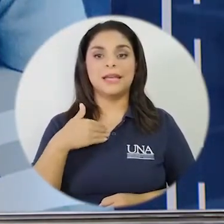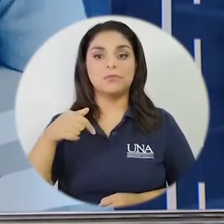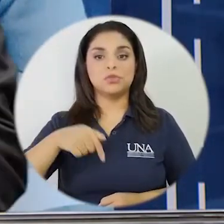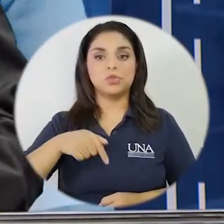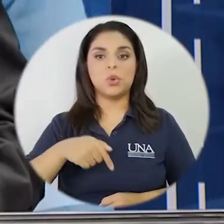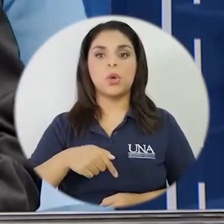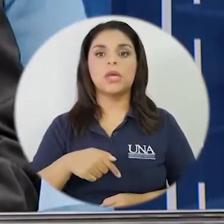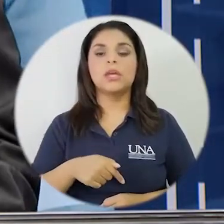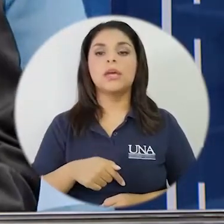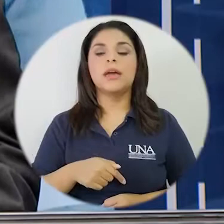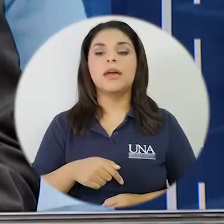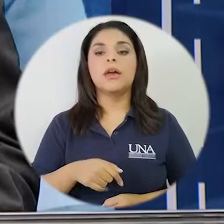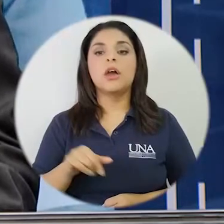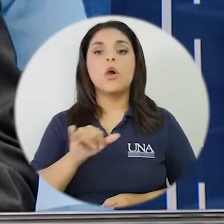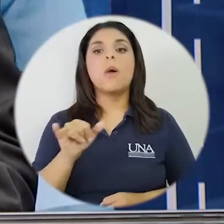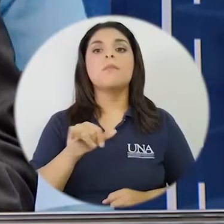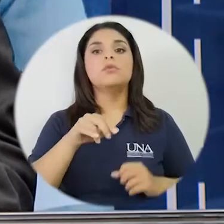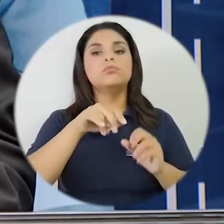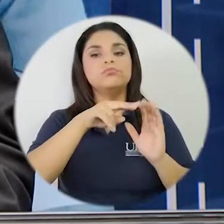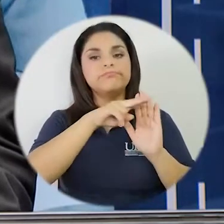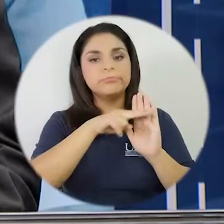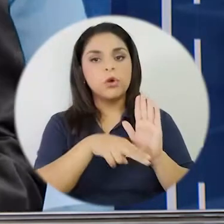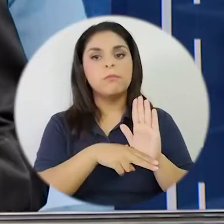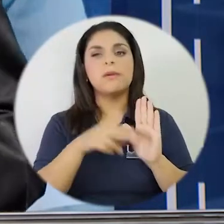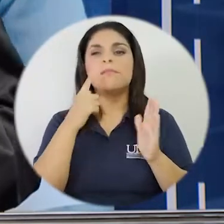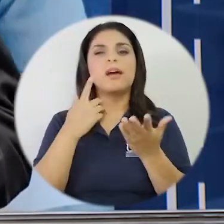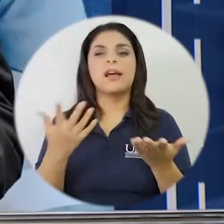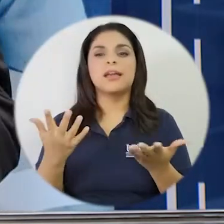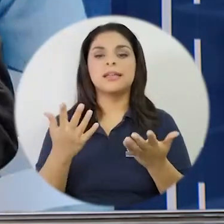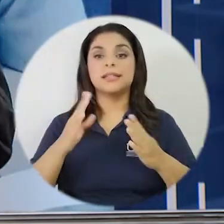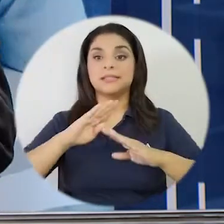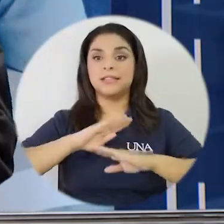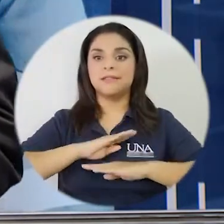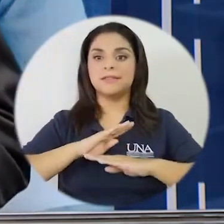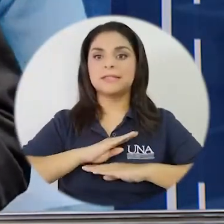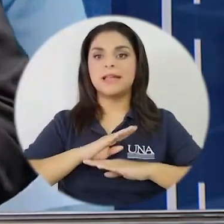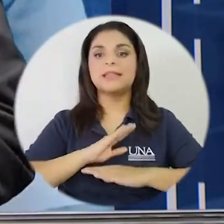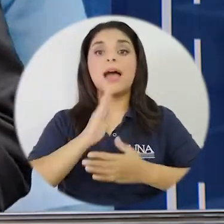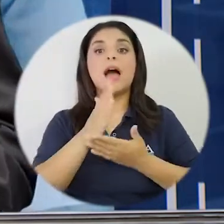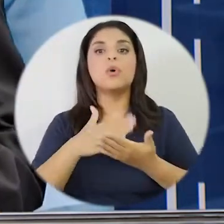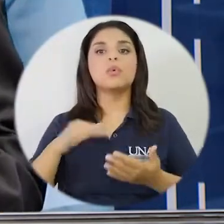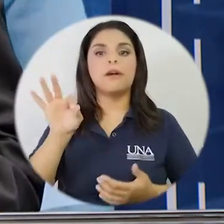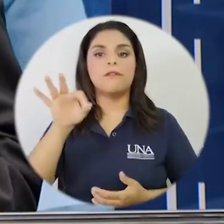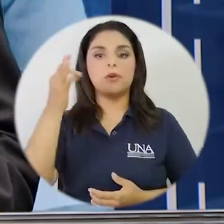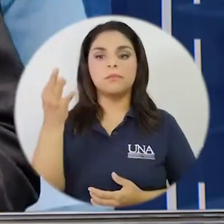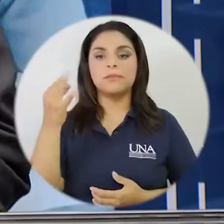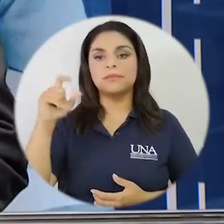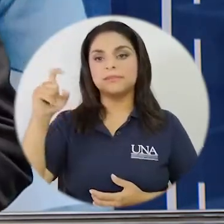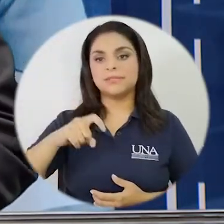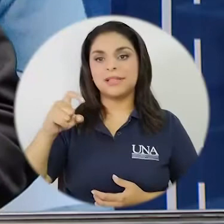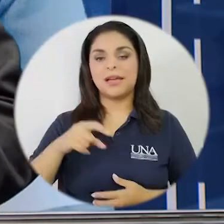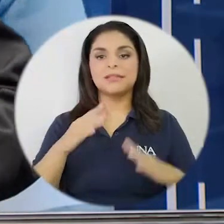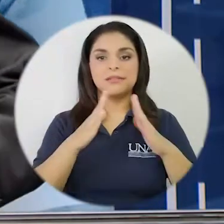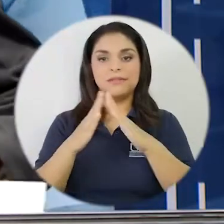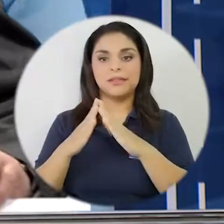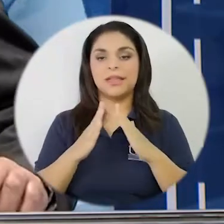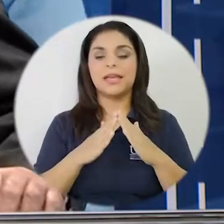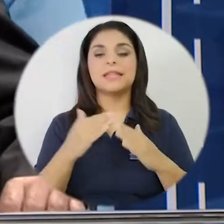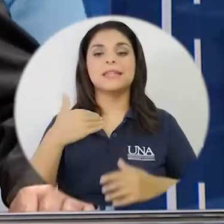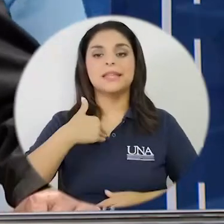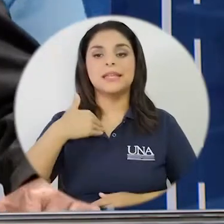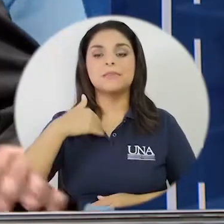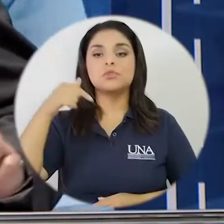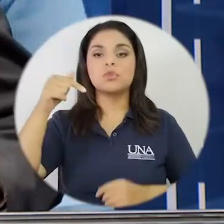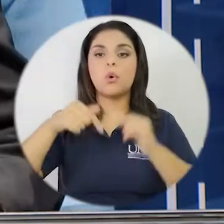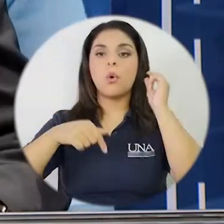tenemos tenemos hoy como normativa. ¿Para qué? Para llegar y satisfacer de una u otra forma las necesidades de vivienda